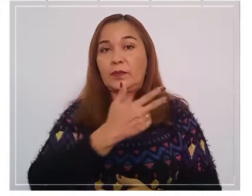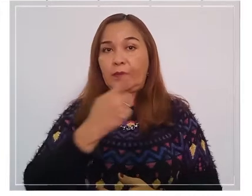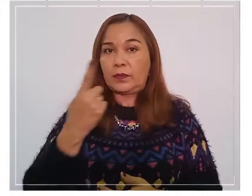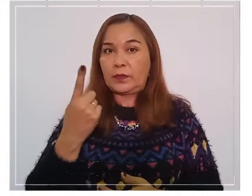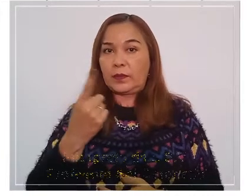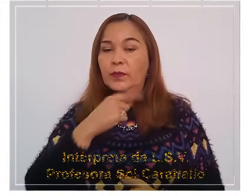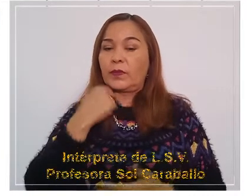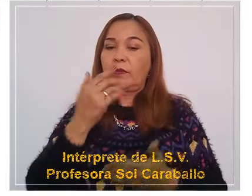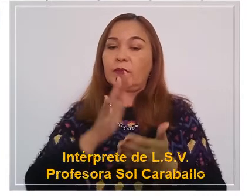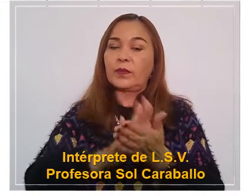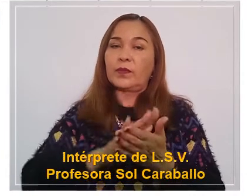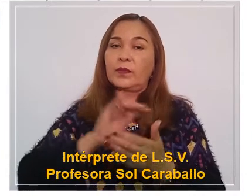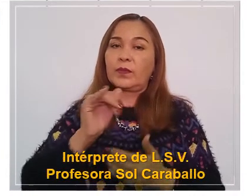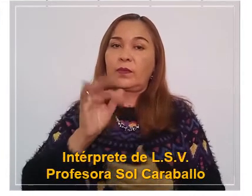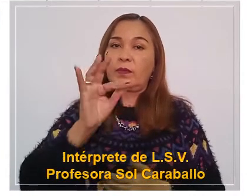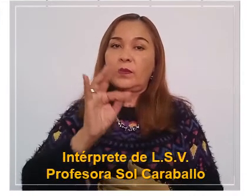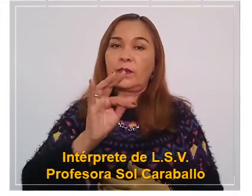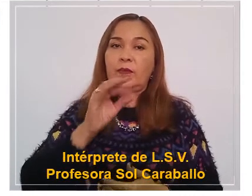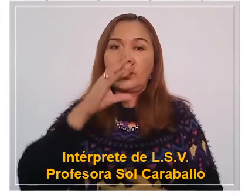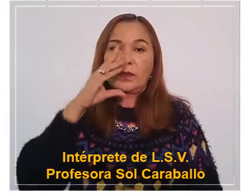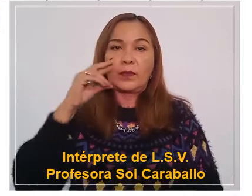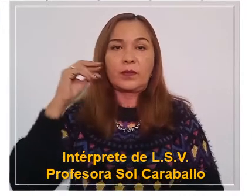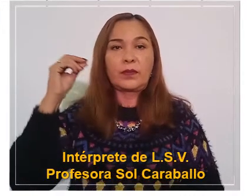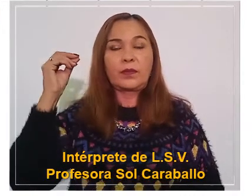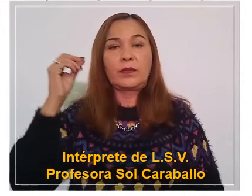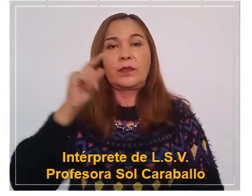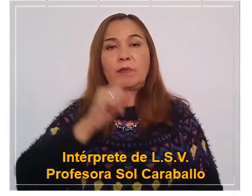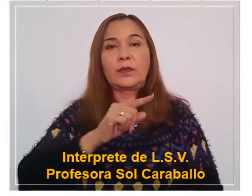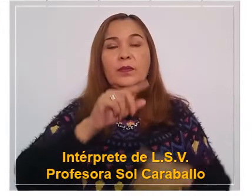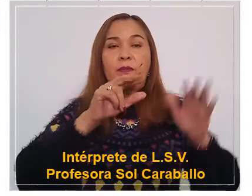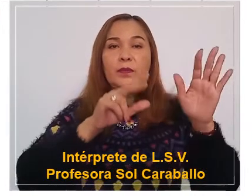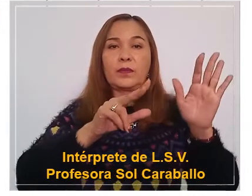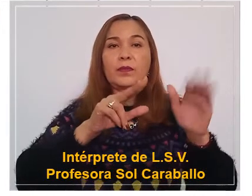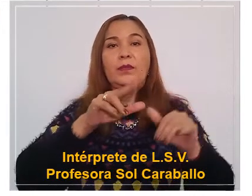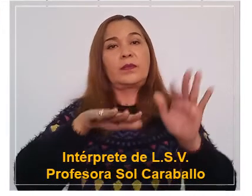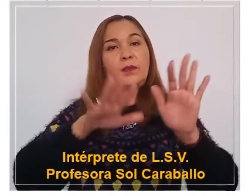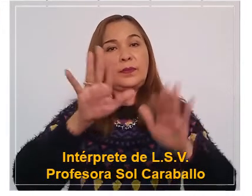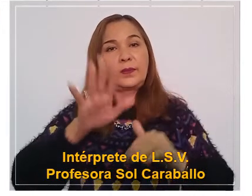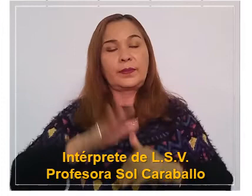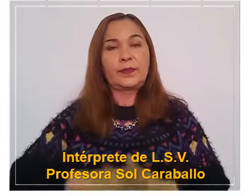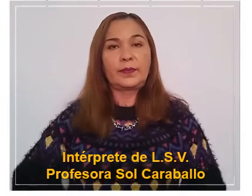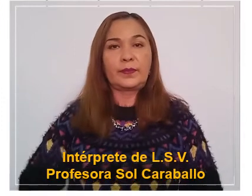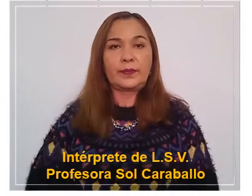muerte de josé félix ribas 1815